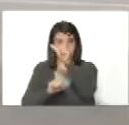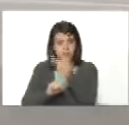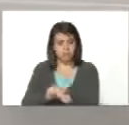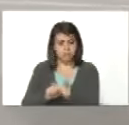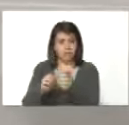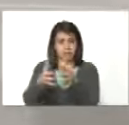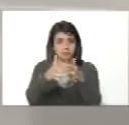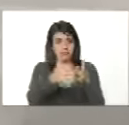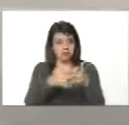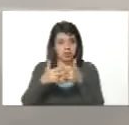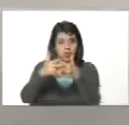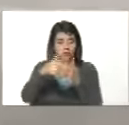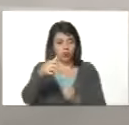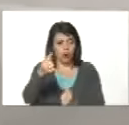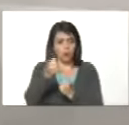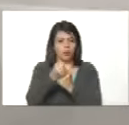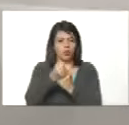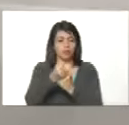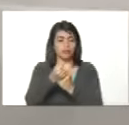de los Estados Unidos de América?